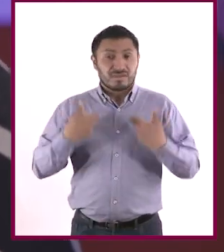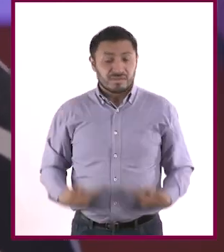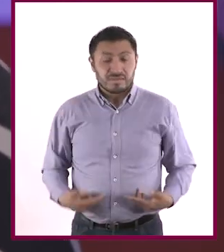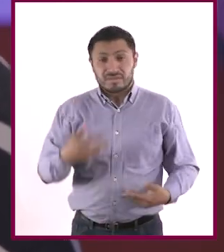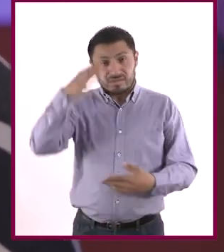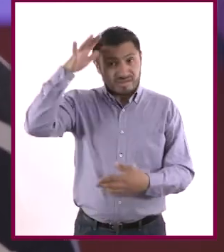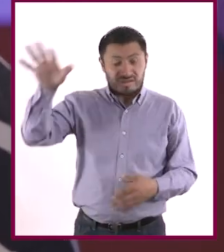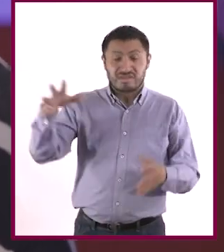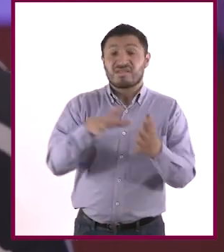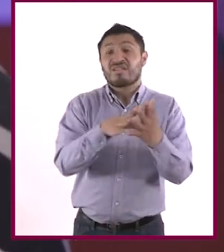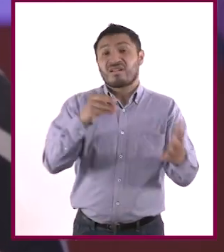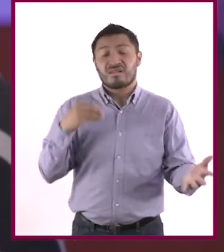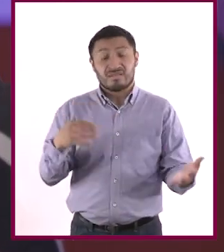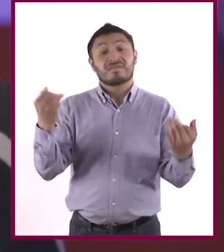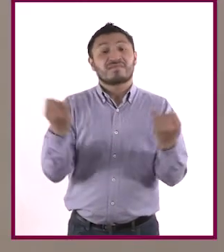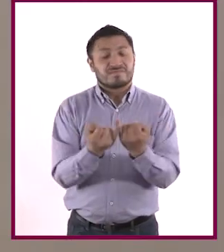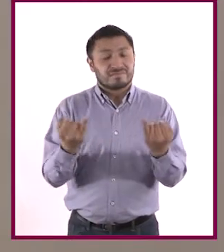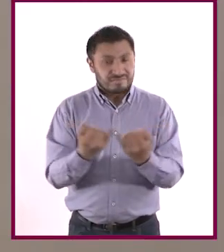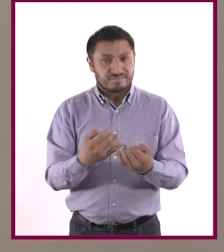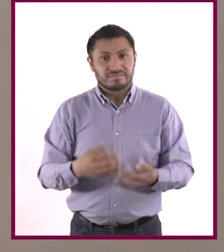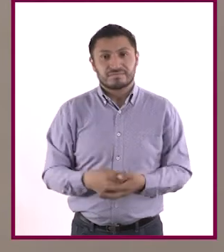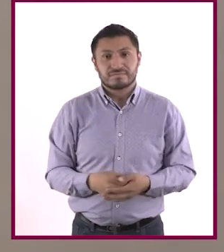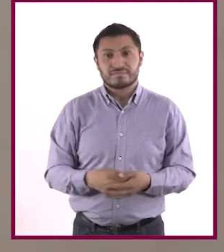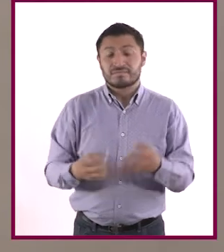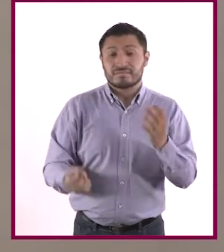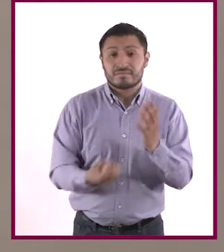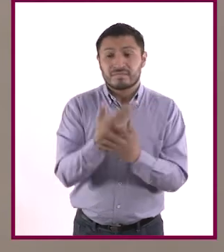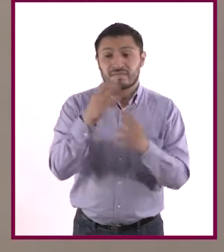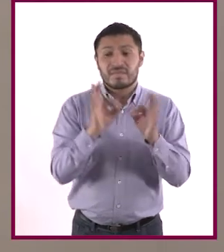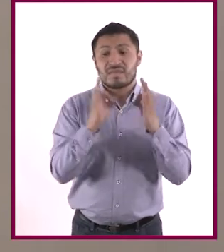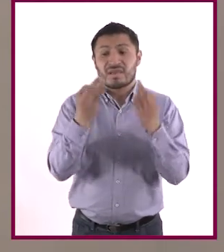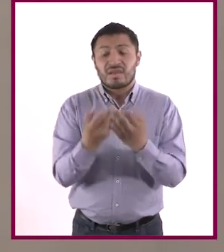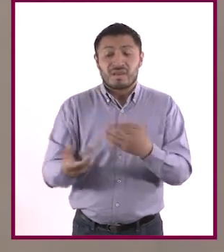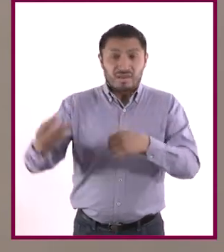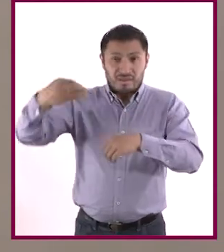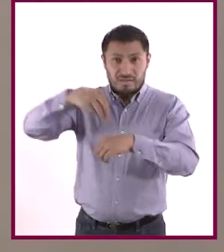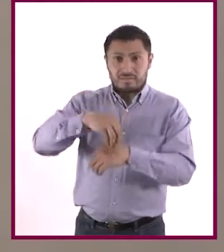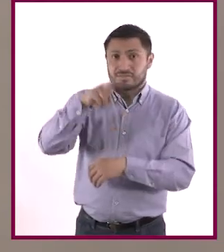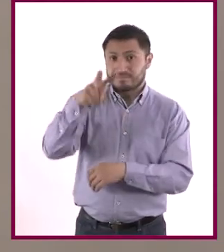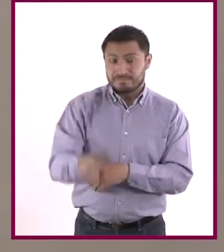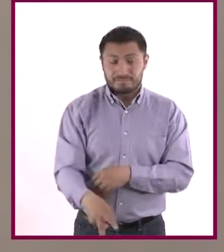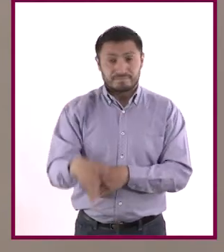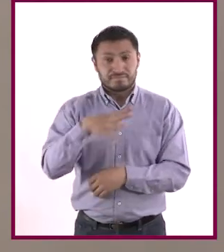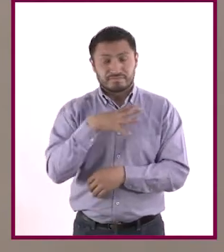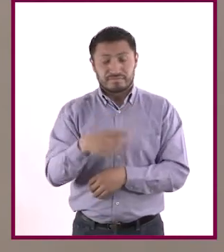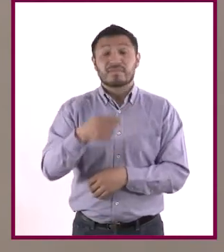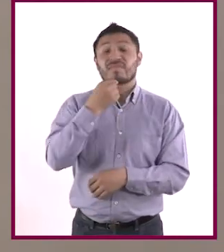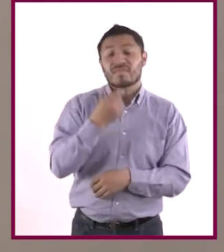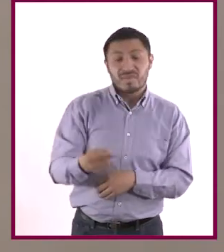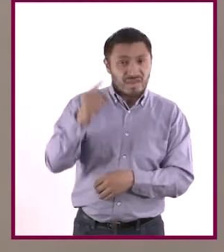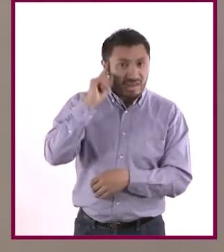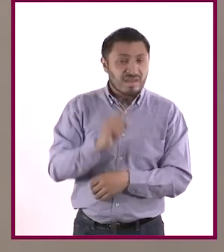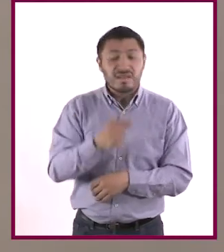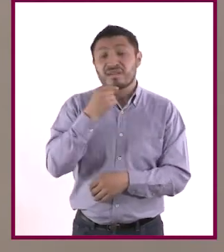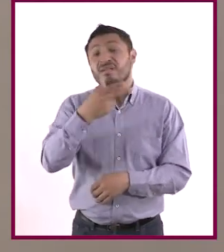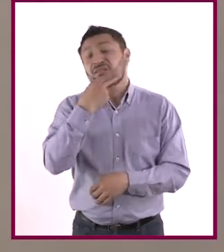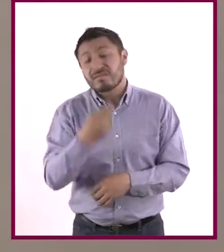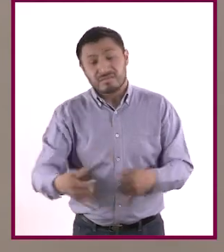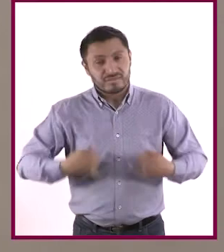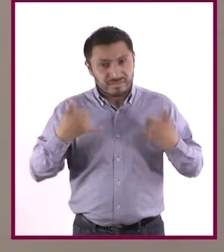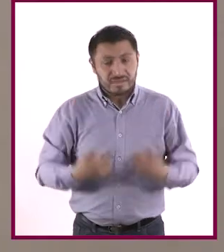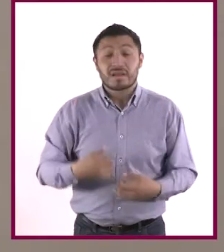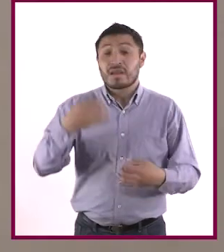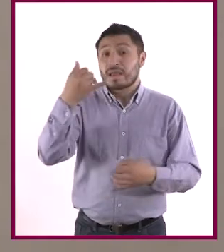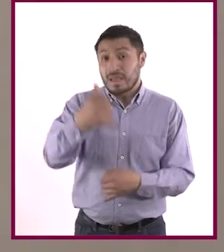adultismo es contagioso y se reproduce. Un nuevo modelo se impone entonces, en el que no solo las niñas, niños y adolescentes,